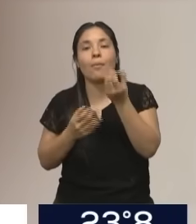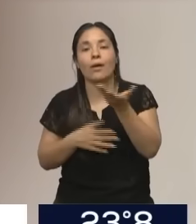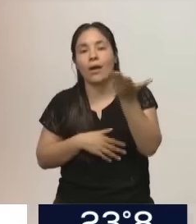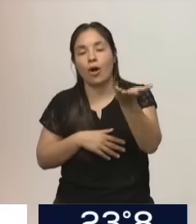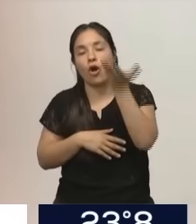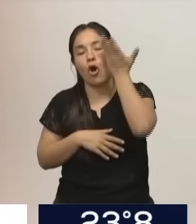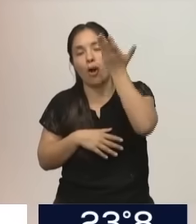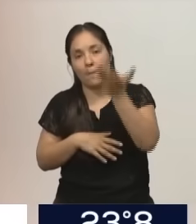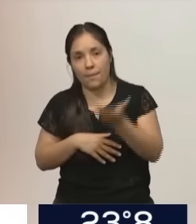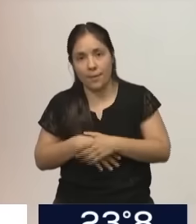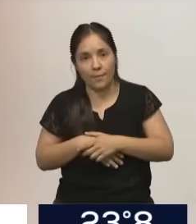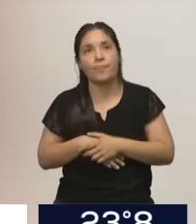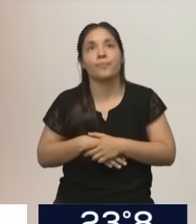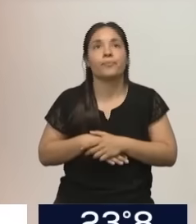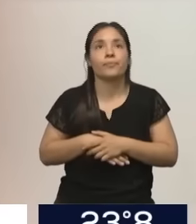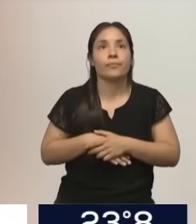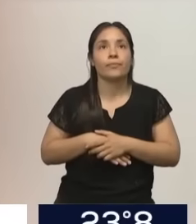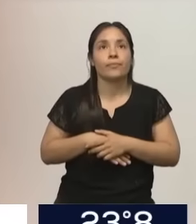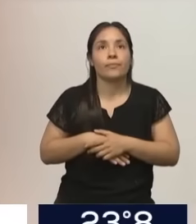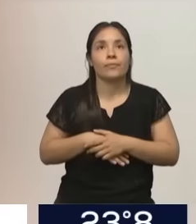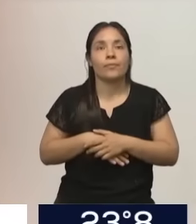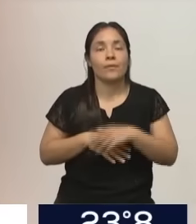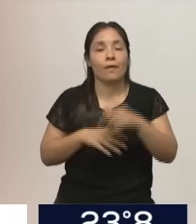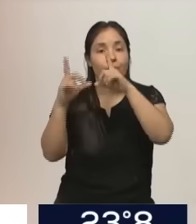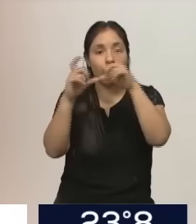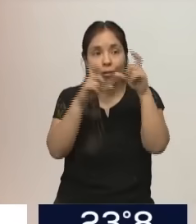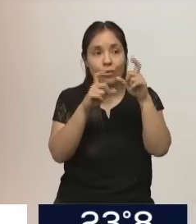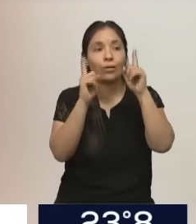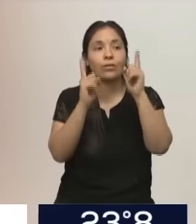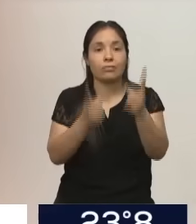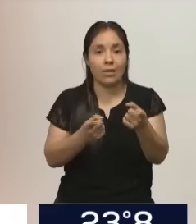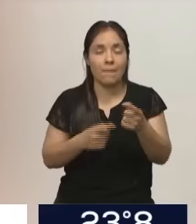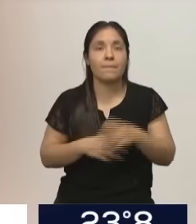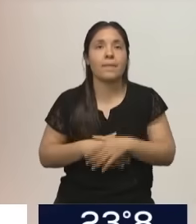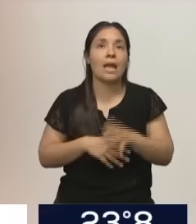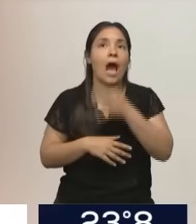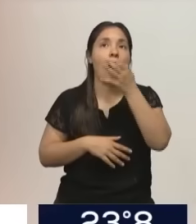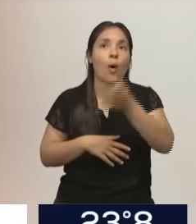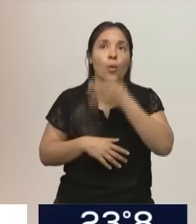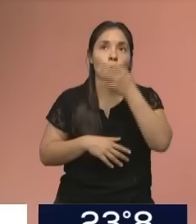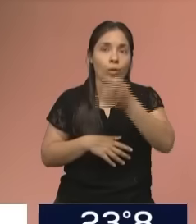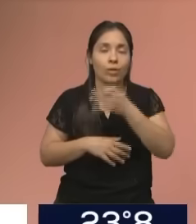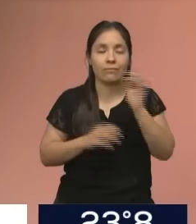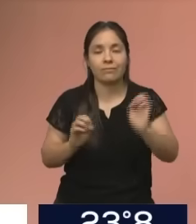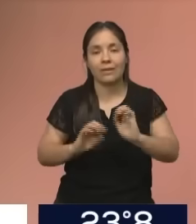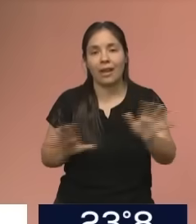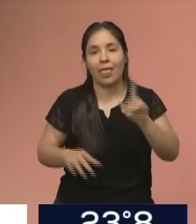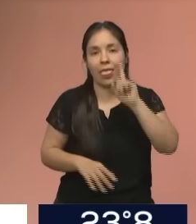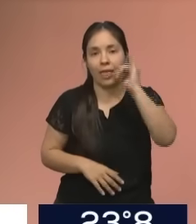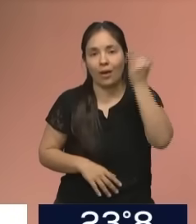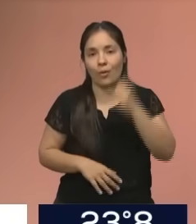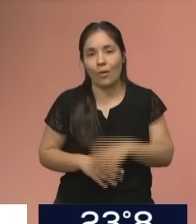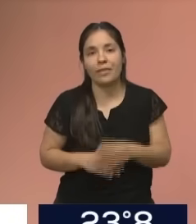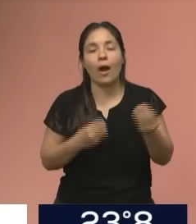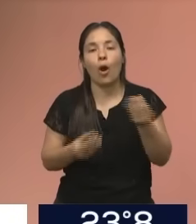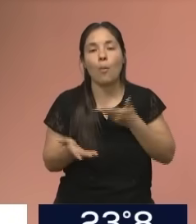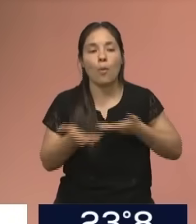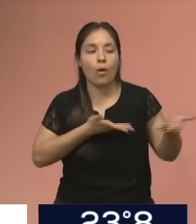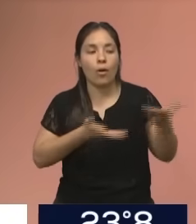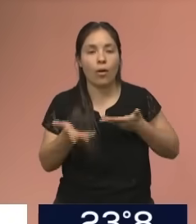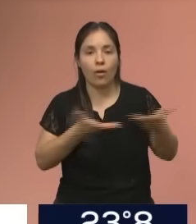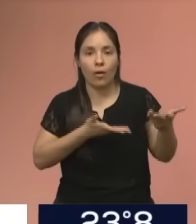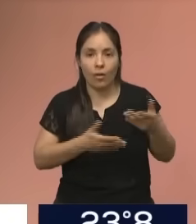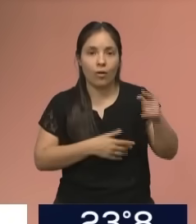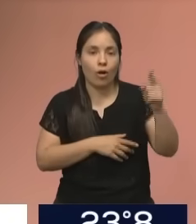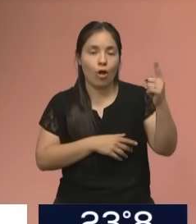un golpe. No solamente hubo fotos, también hubo un audio que dejó en claro cómo era el trato que tenía la